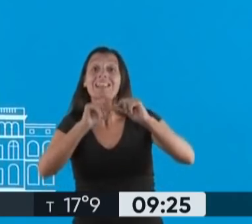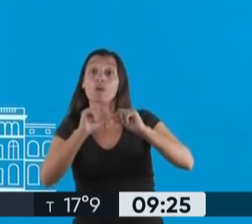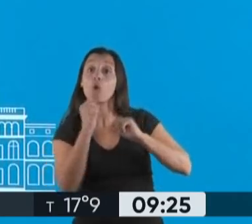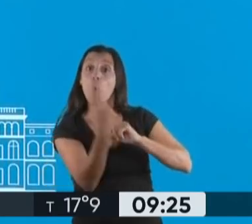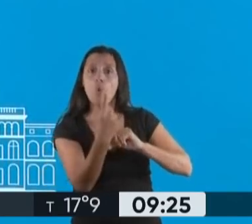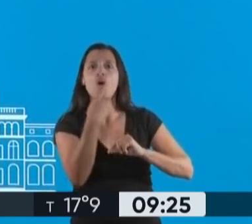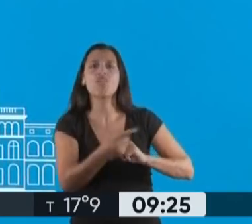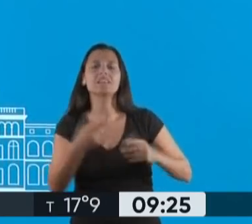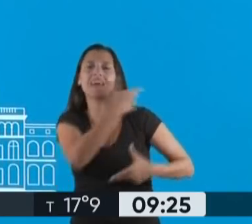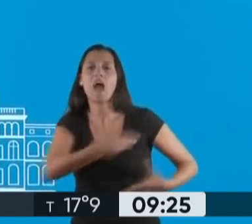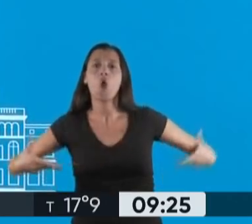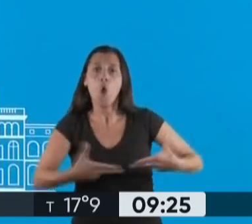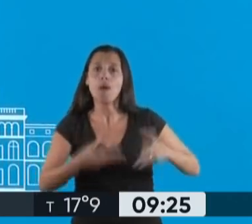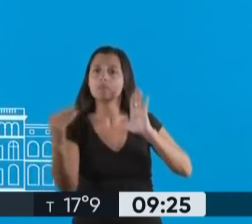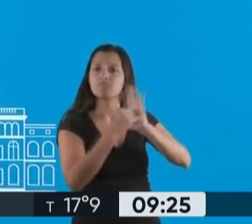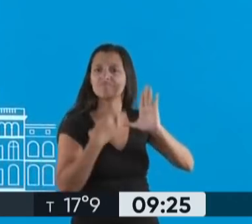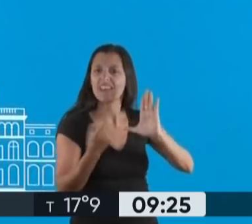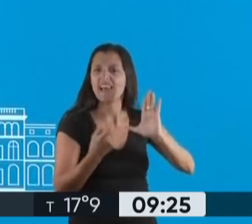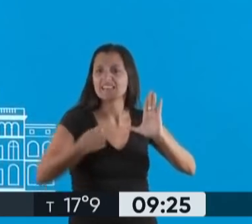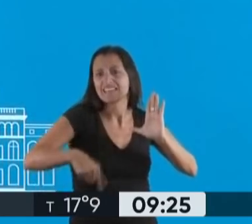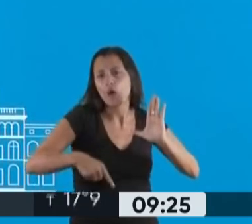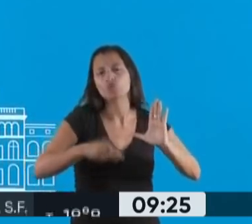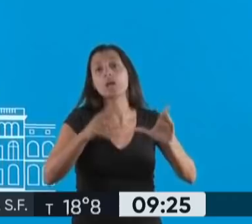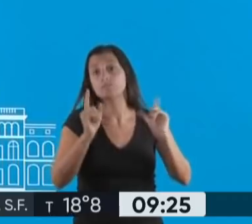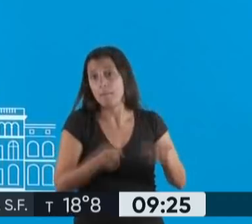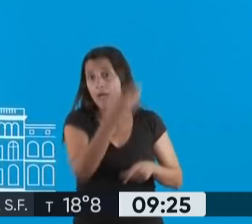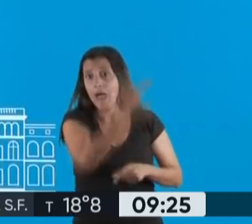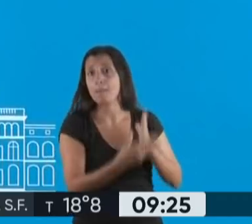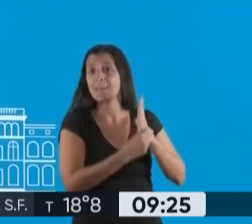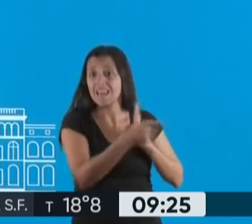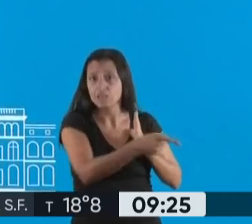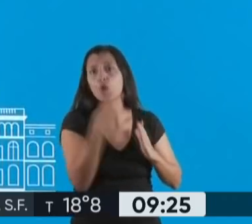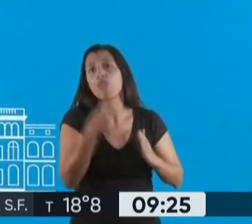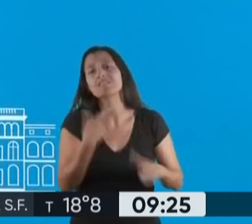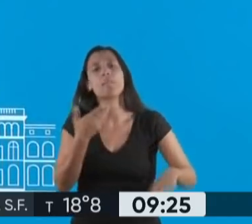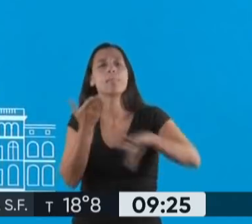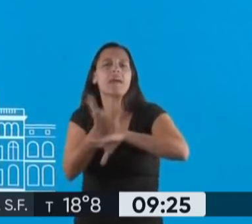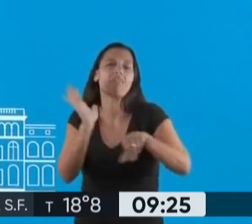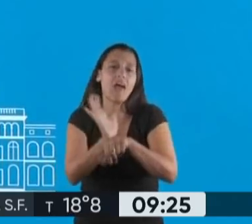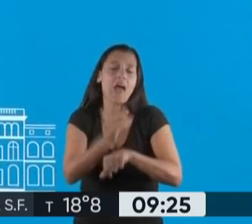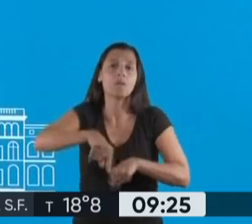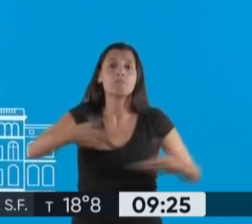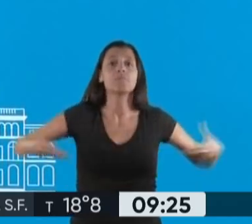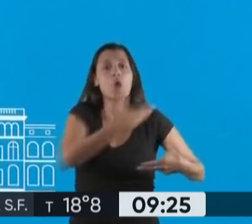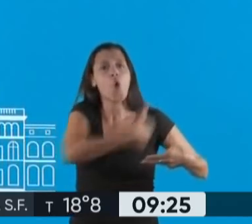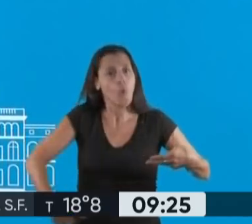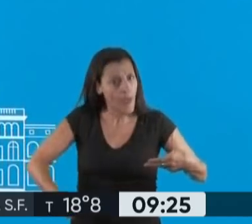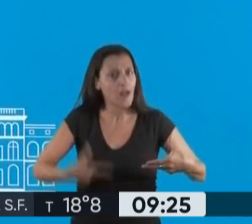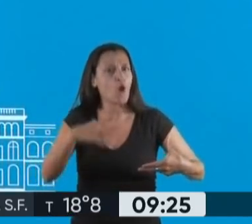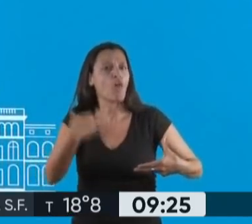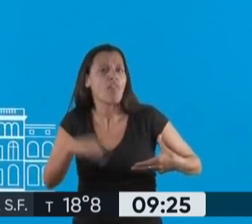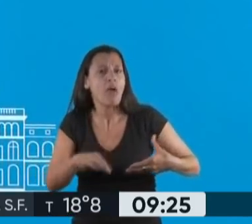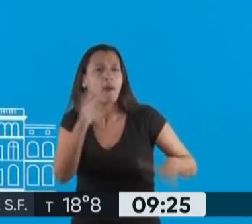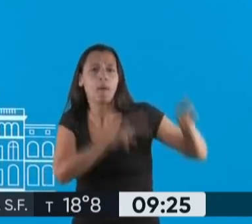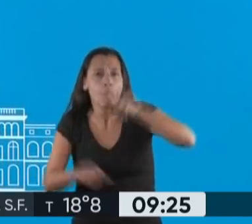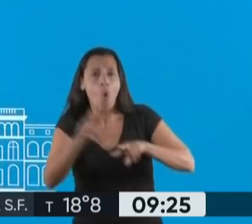que el gobierno necesitaba y el ministro Martín Guzmán pedía, que era que el gobierno facultara de alguna manera, o